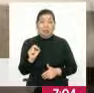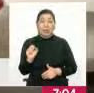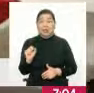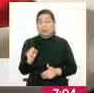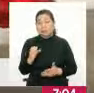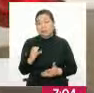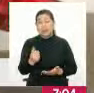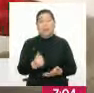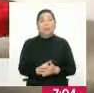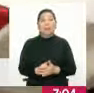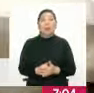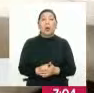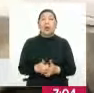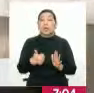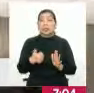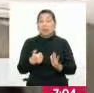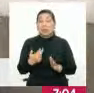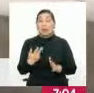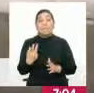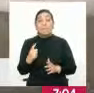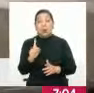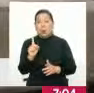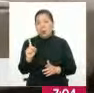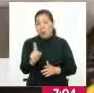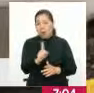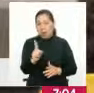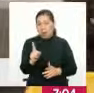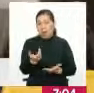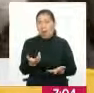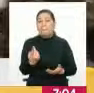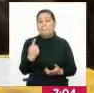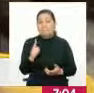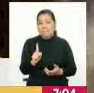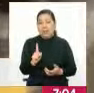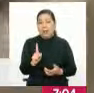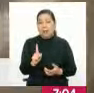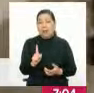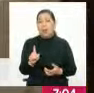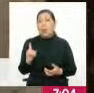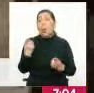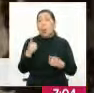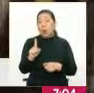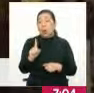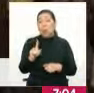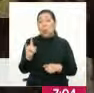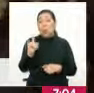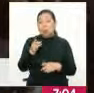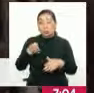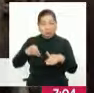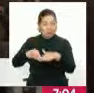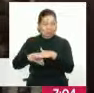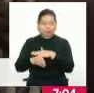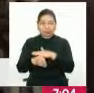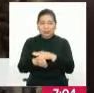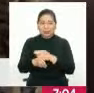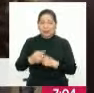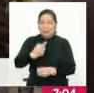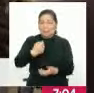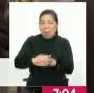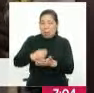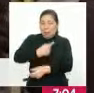vehículos livianos y 6 soles 30 por cada eje para hacer uso de la vía, algo que por